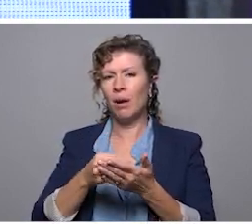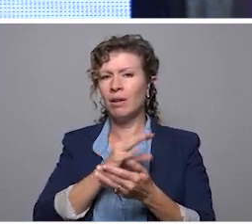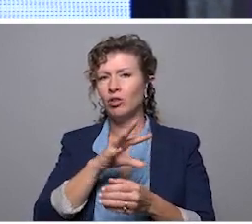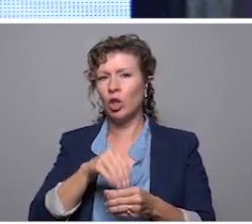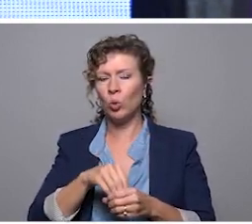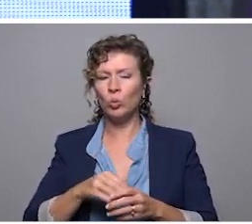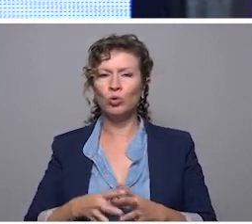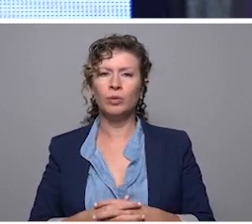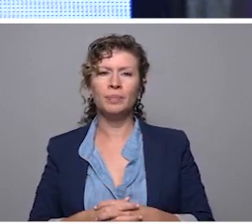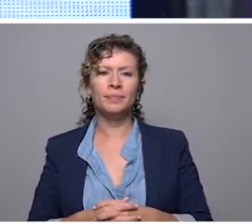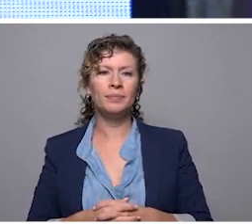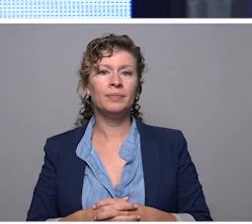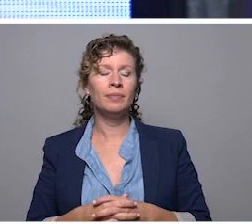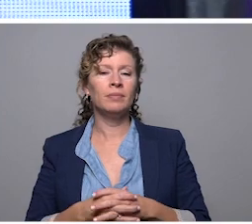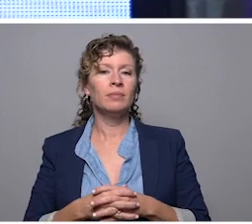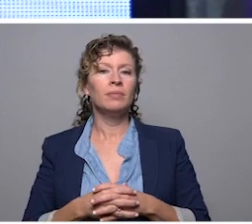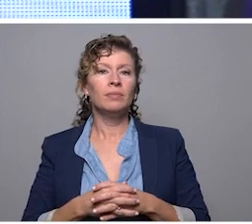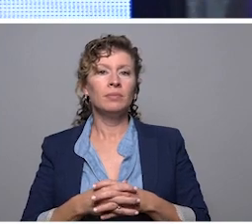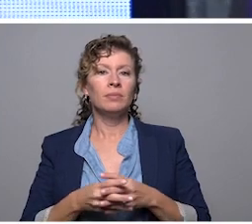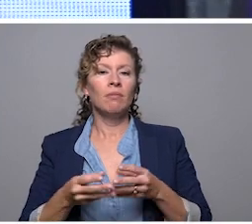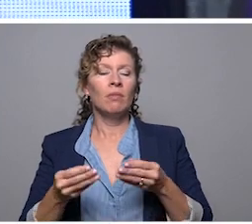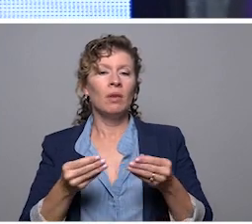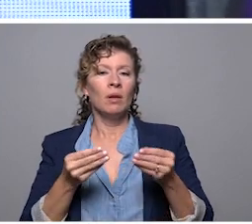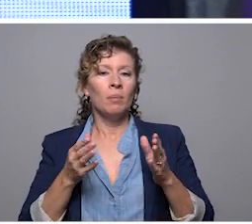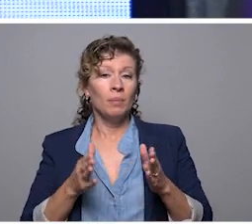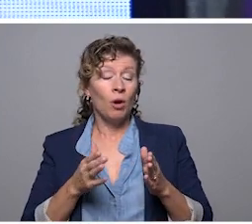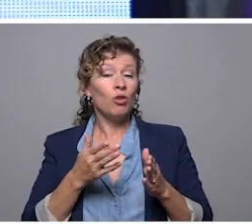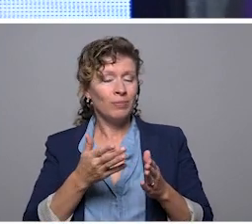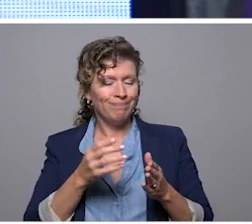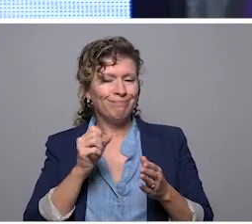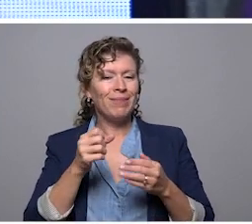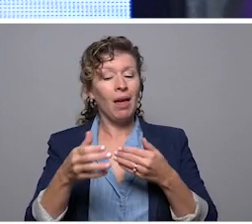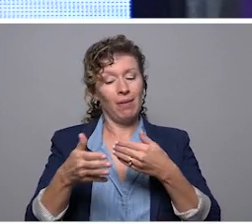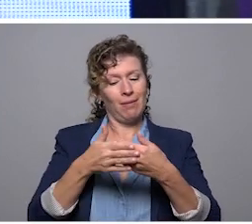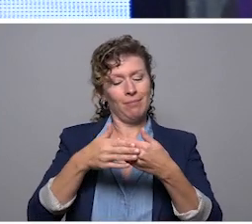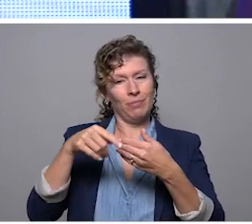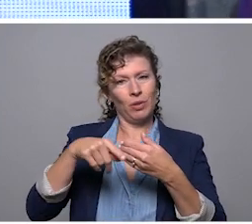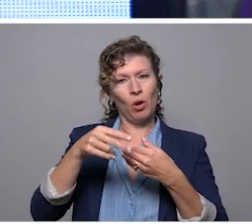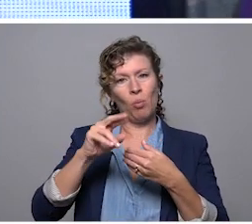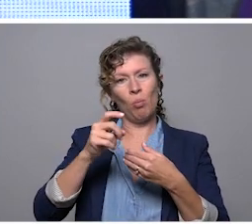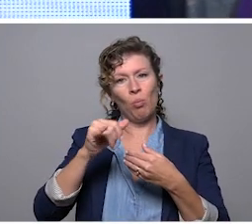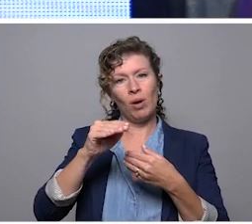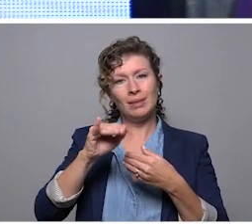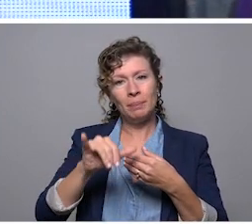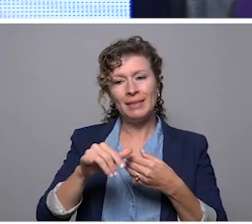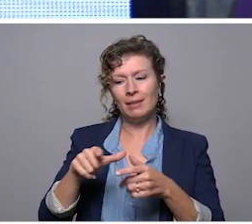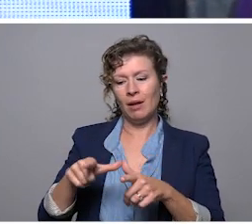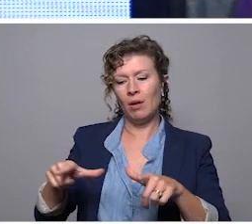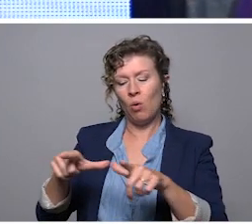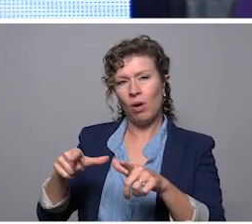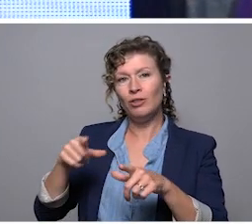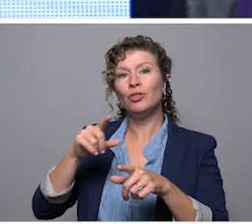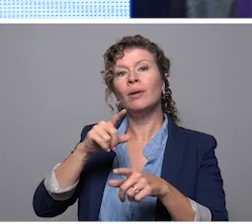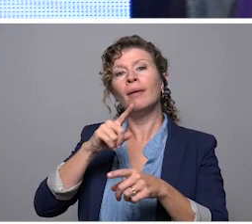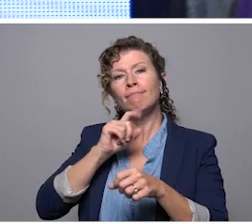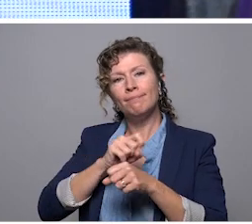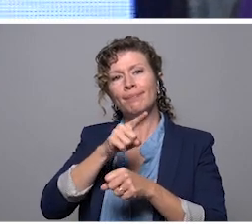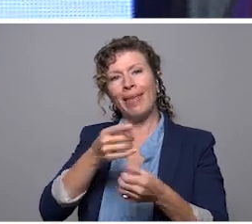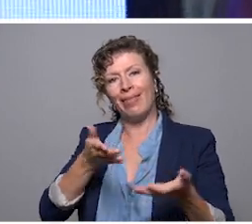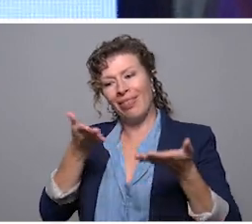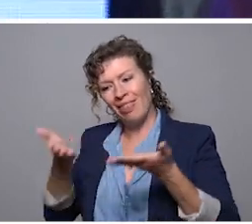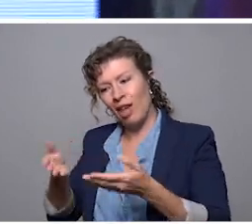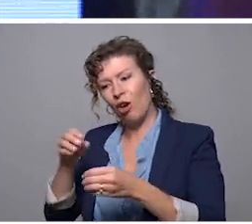estamos excelente en esa cuestión de la proximidad la localidad del estar en territorio Qué es la inclusión financiera de ese nivel para